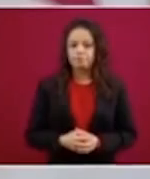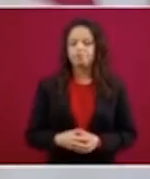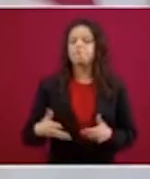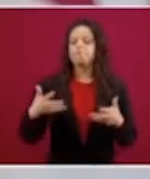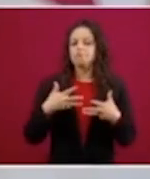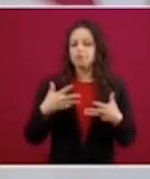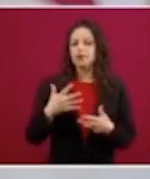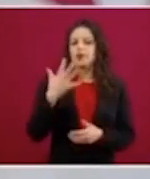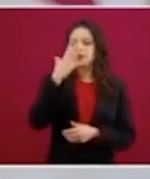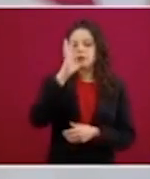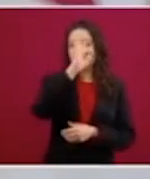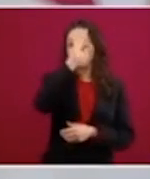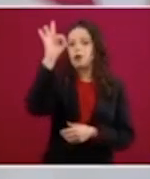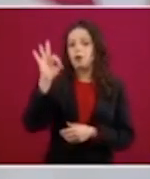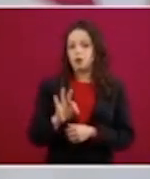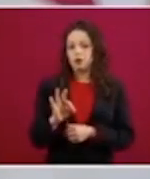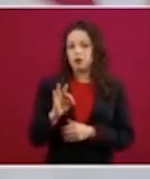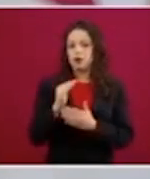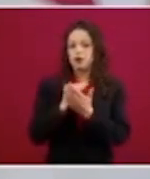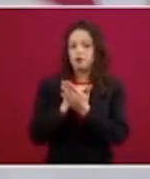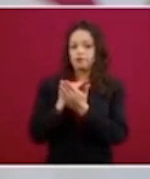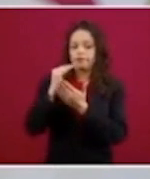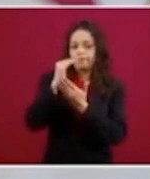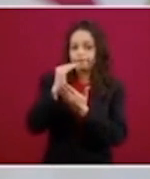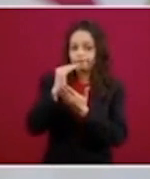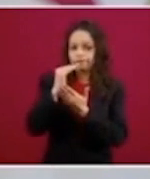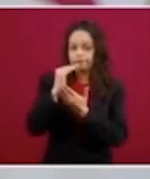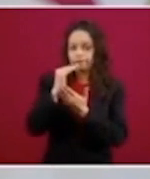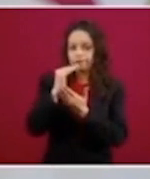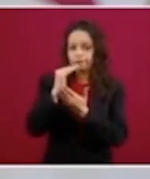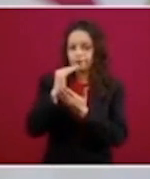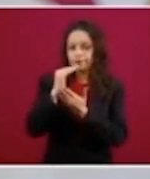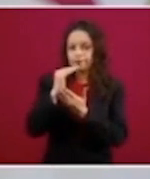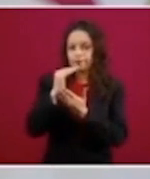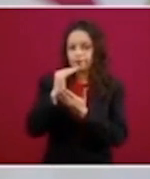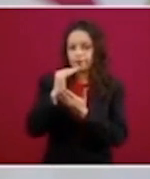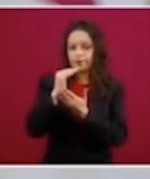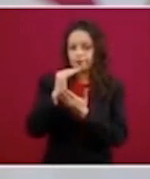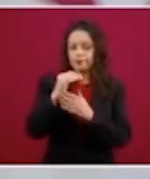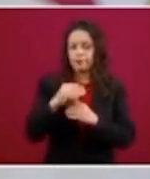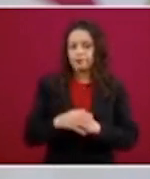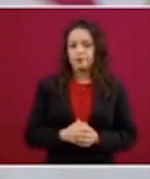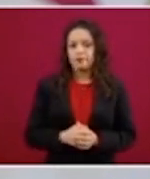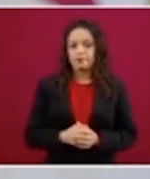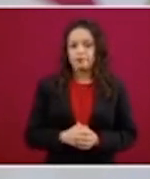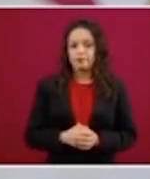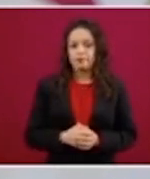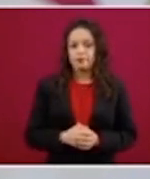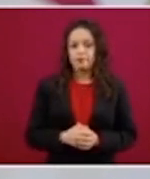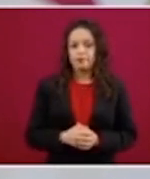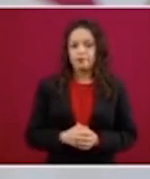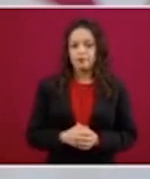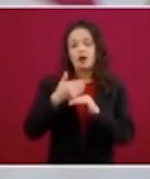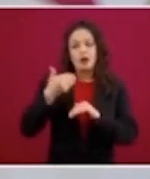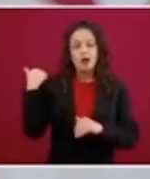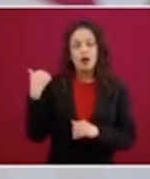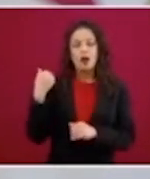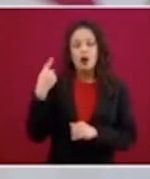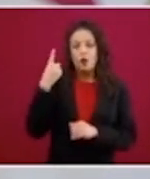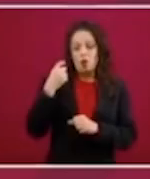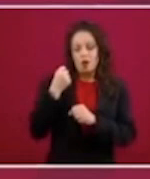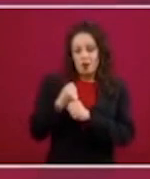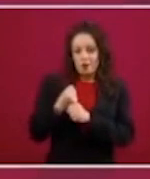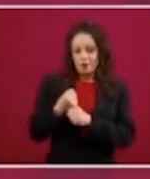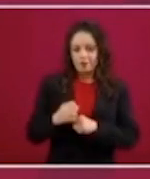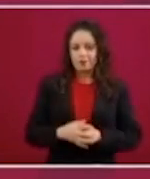5% de incremento en la recaudación con relación al año pasado.